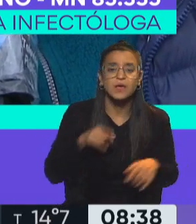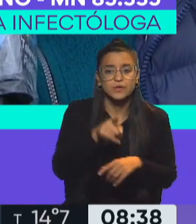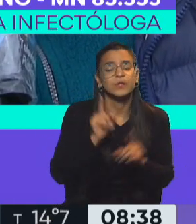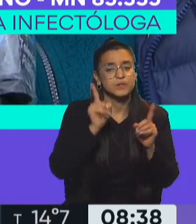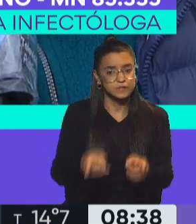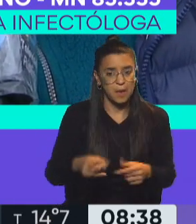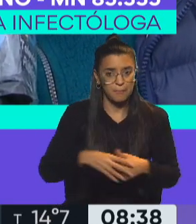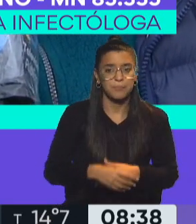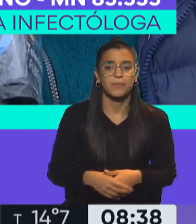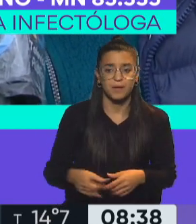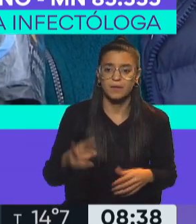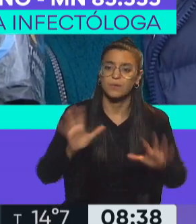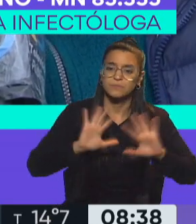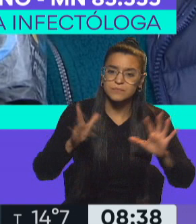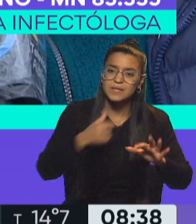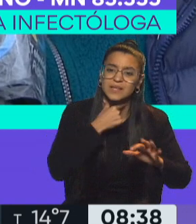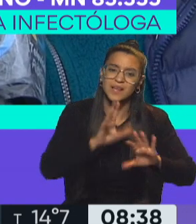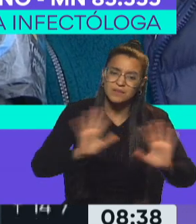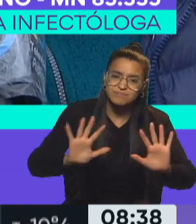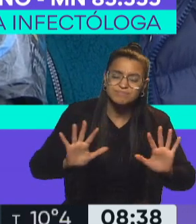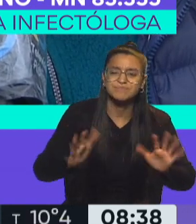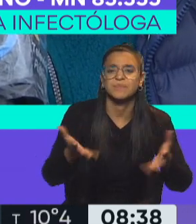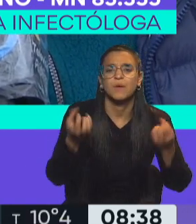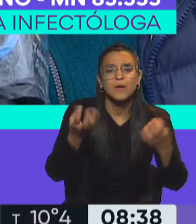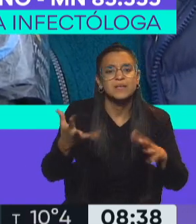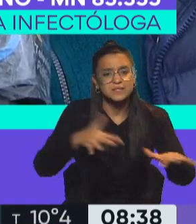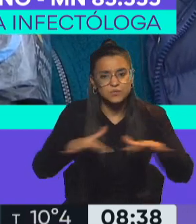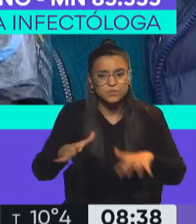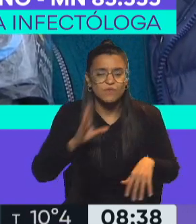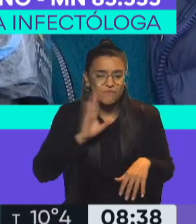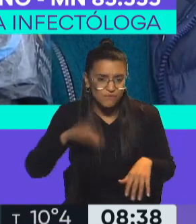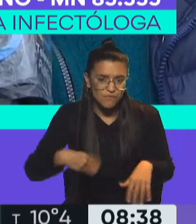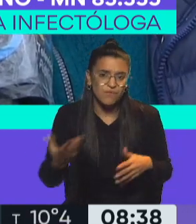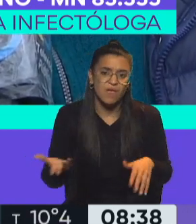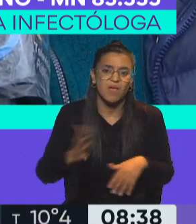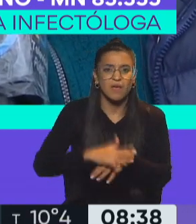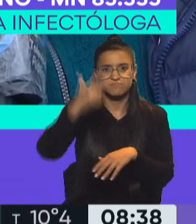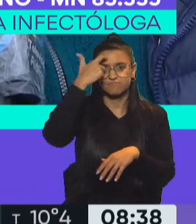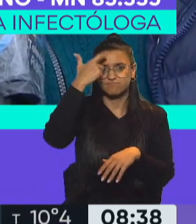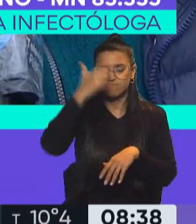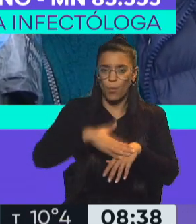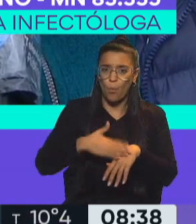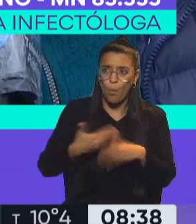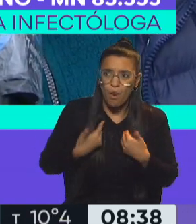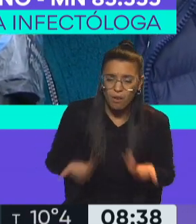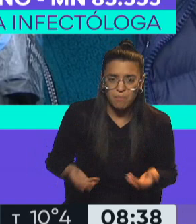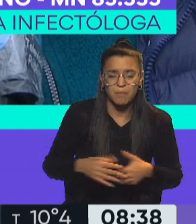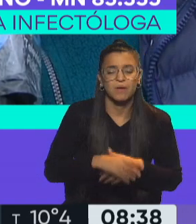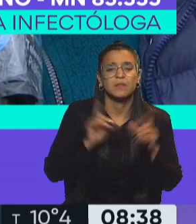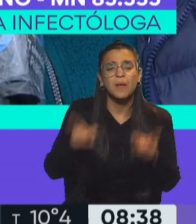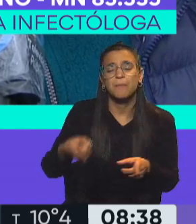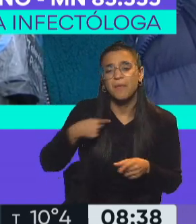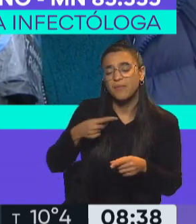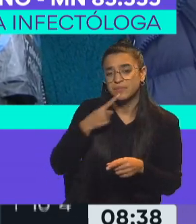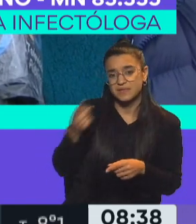que uno quiere ahorrarles, porque es una situación muy fea cargar con esa situación, ¿no? Aparte uno lo